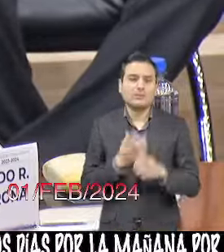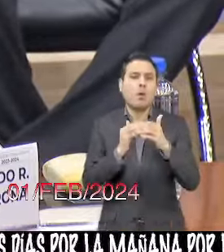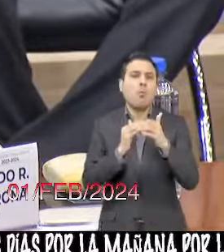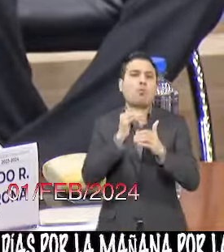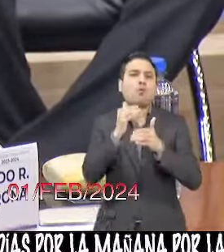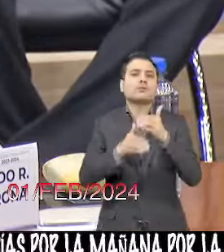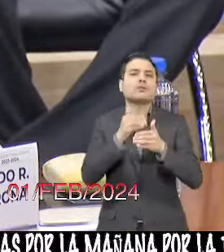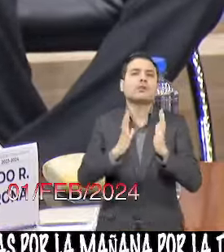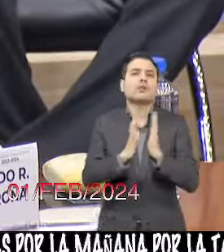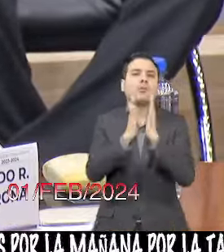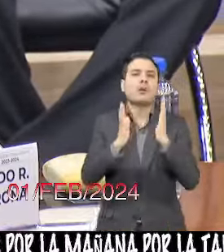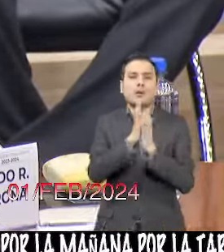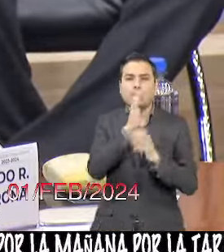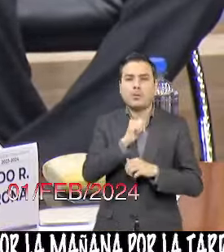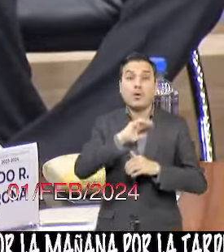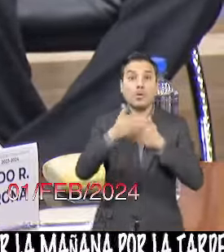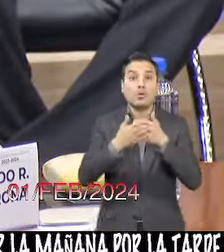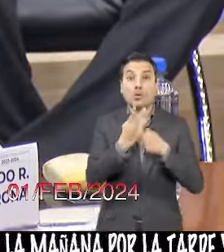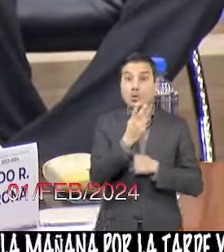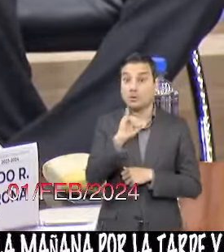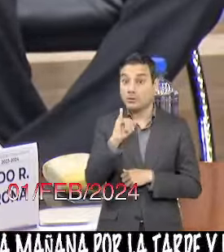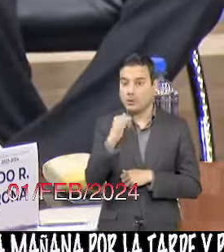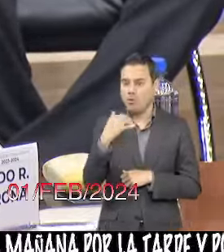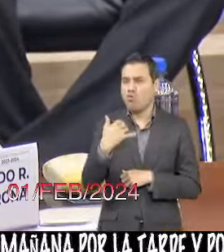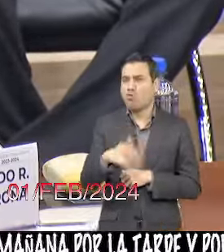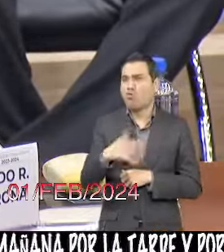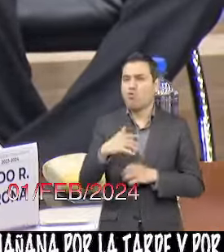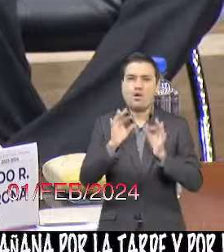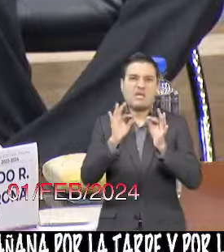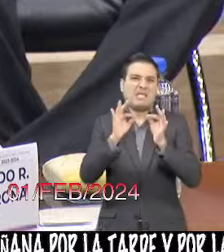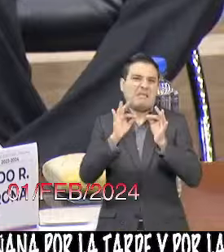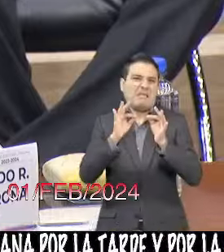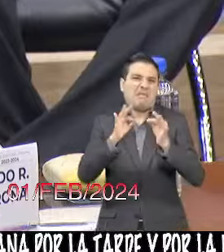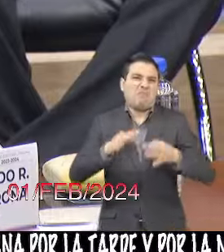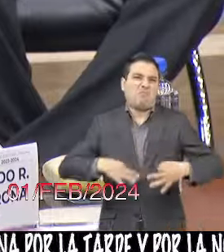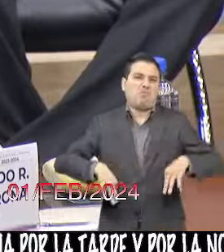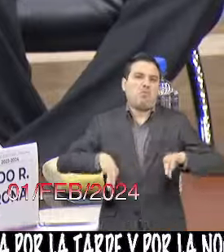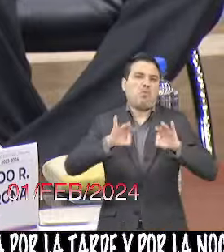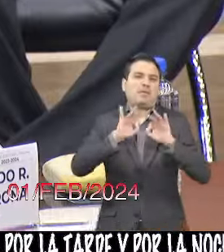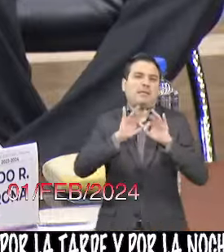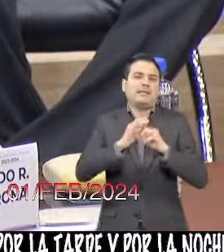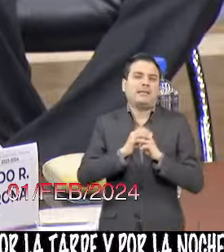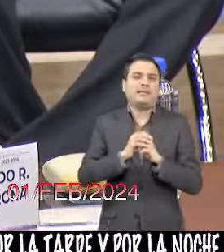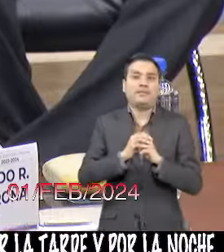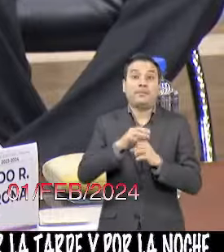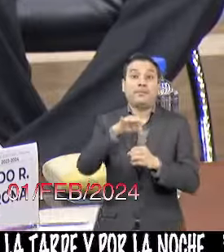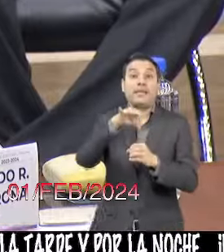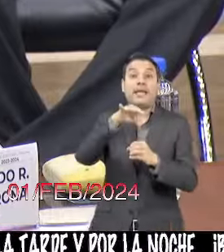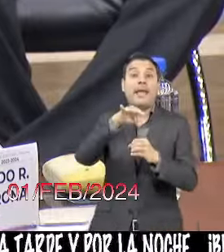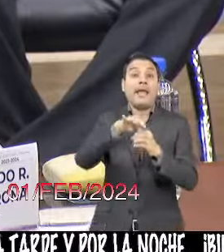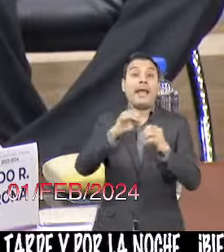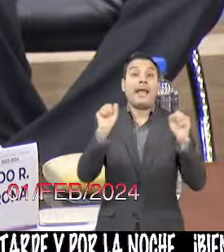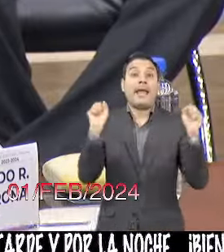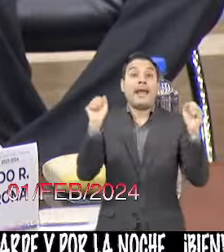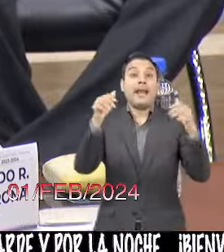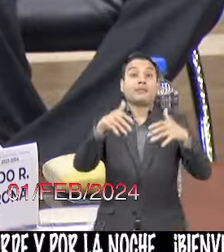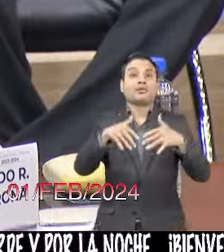democrático, y el 2 de junio tendremos un proceso importantísimo, nada menos que la elección de una